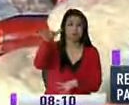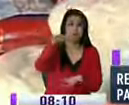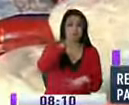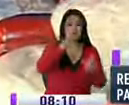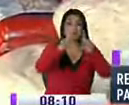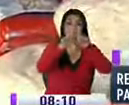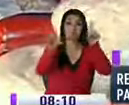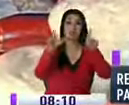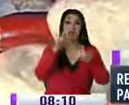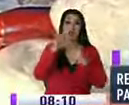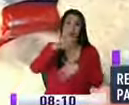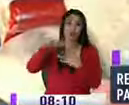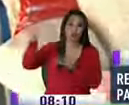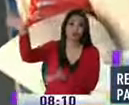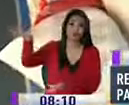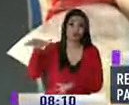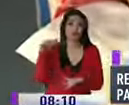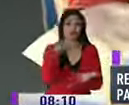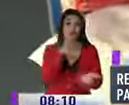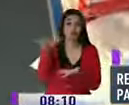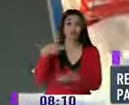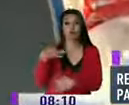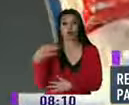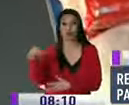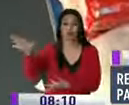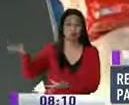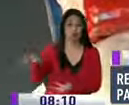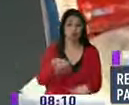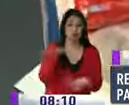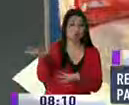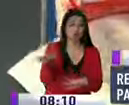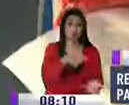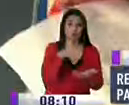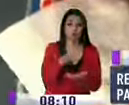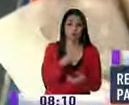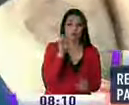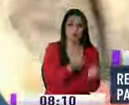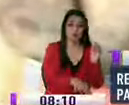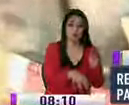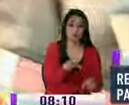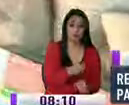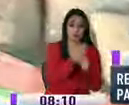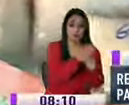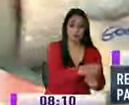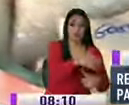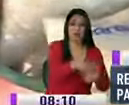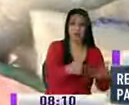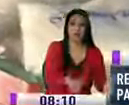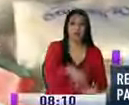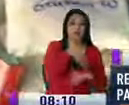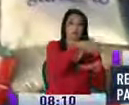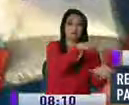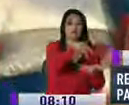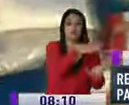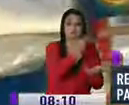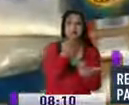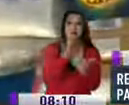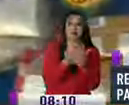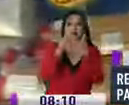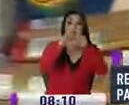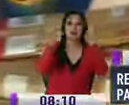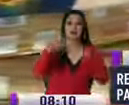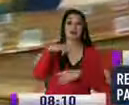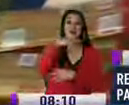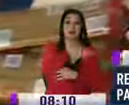de agua potable junto con los voluntarios para empezar a empacar las cajas y poderlas enviar gracias a una aerolínea que nos va